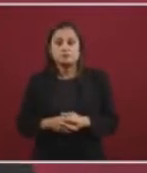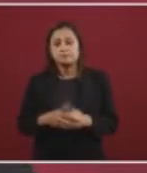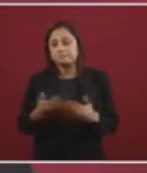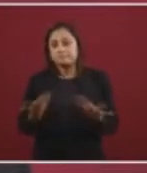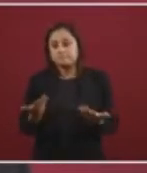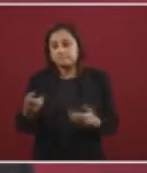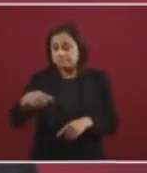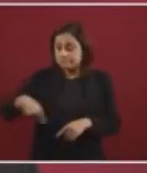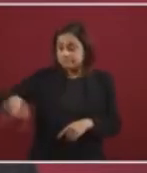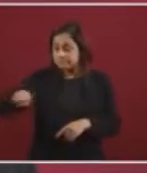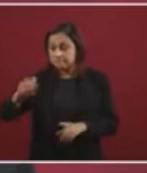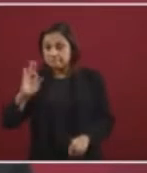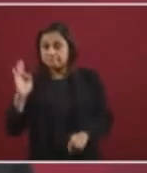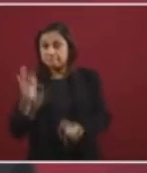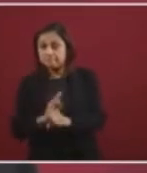nadie